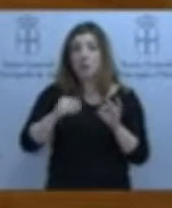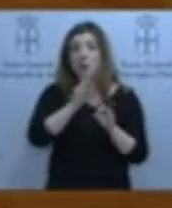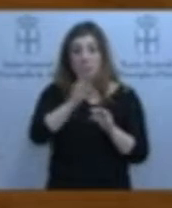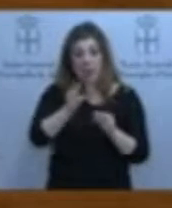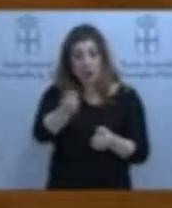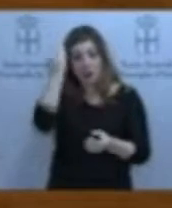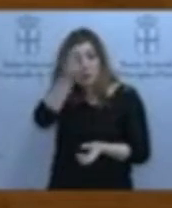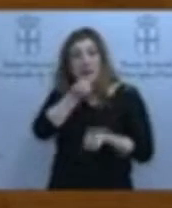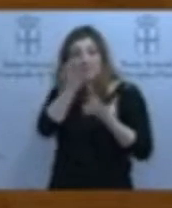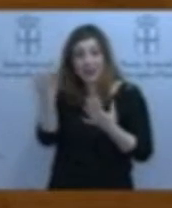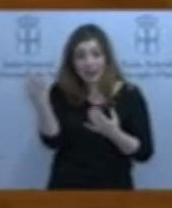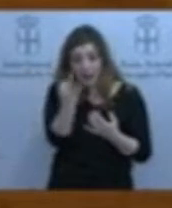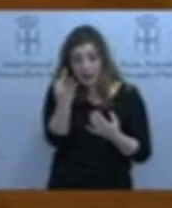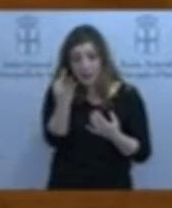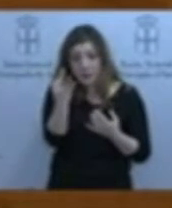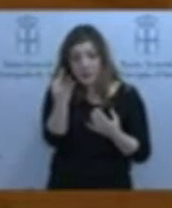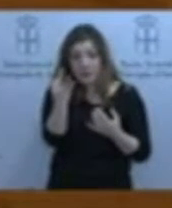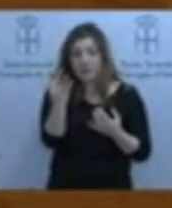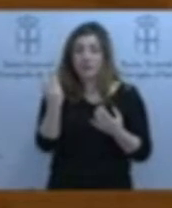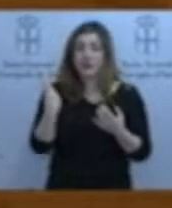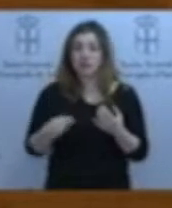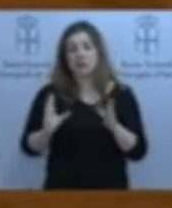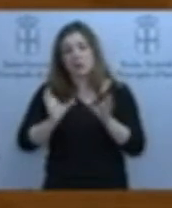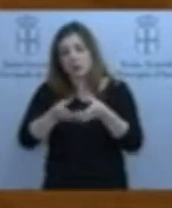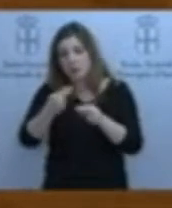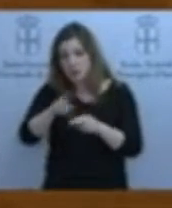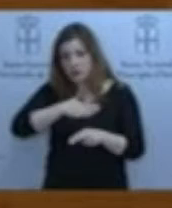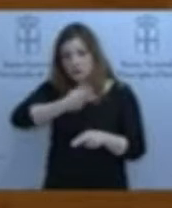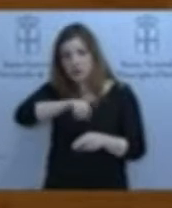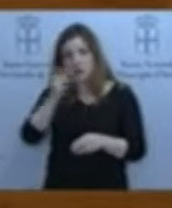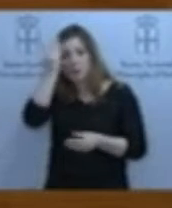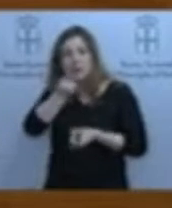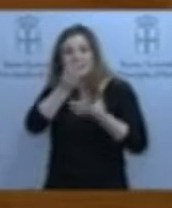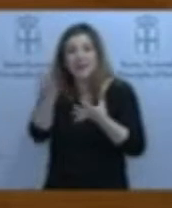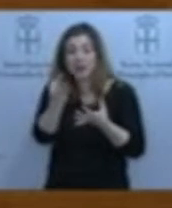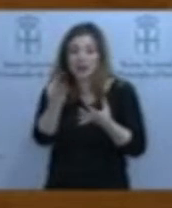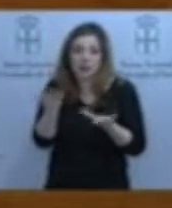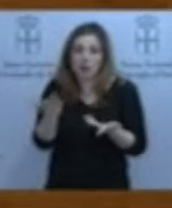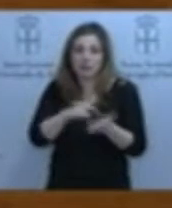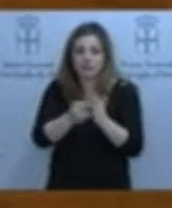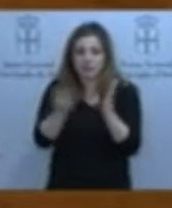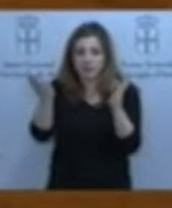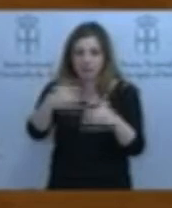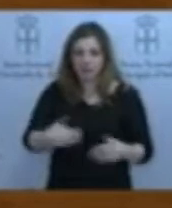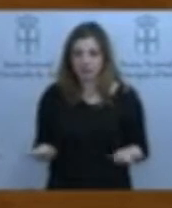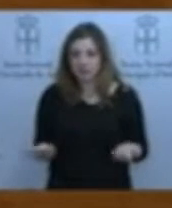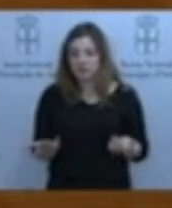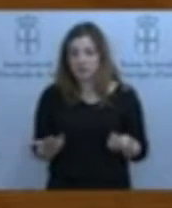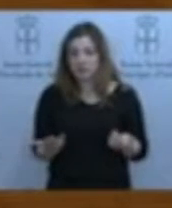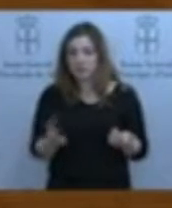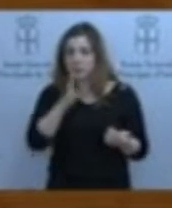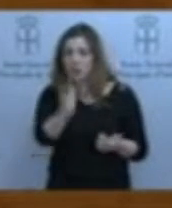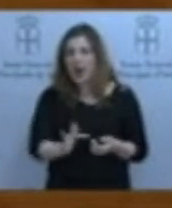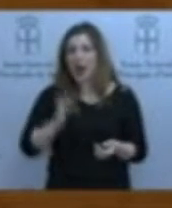Popular, con respecto a lo que plantea nuestro partido, es absolutamente irreconciliable. Es absolutamente irreconciliable. Porque